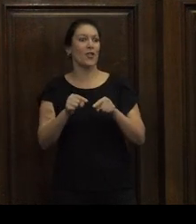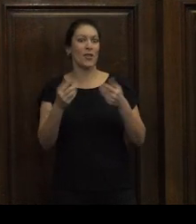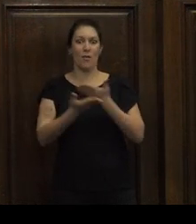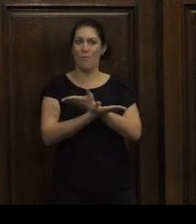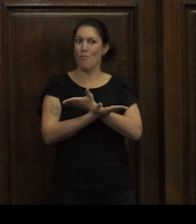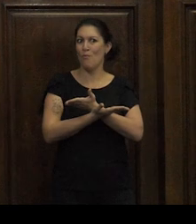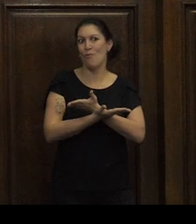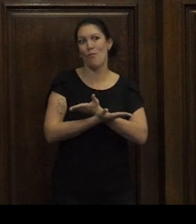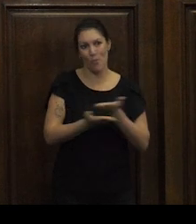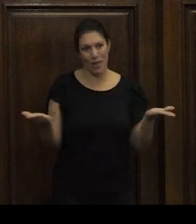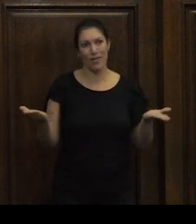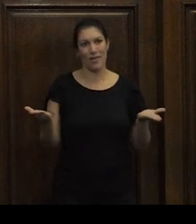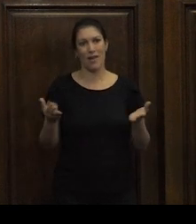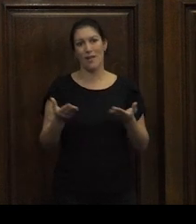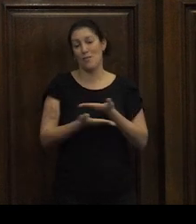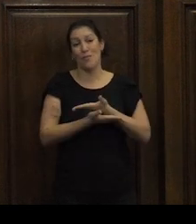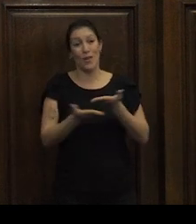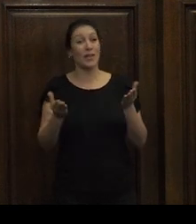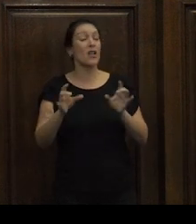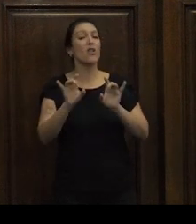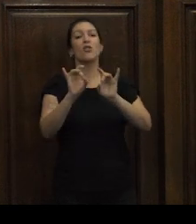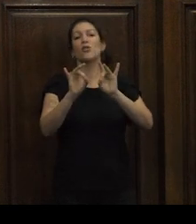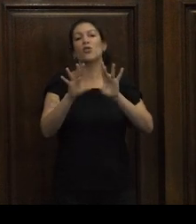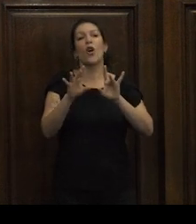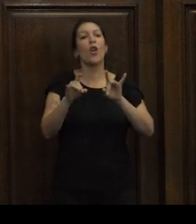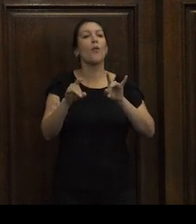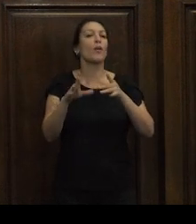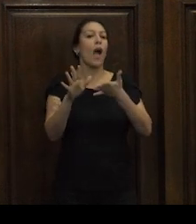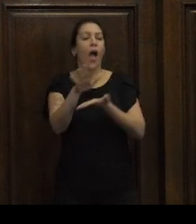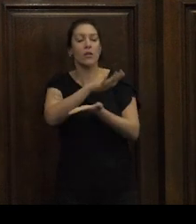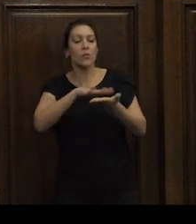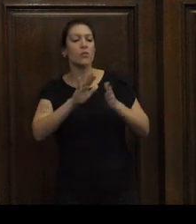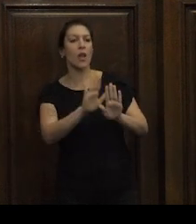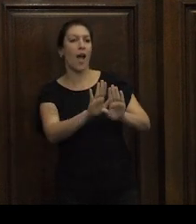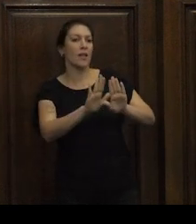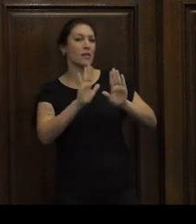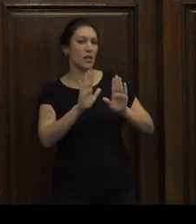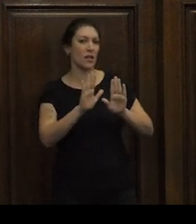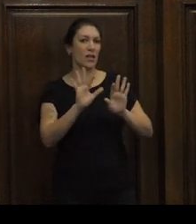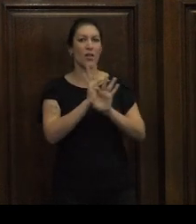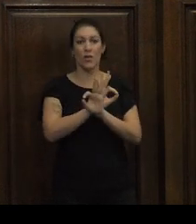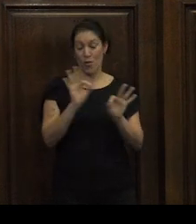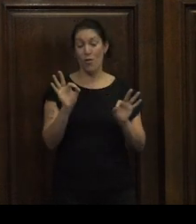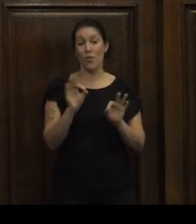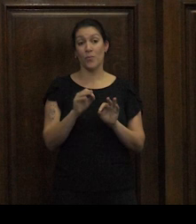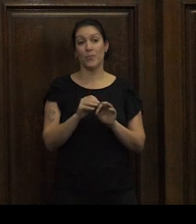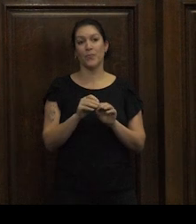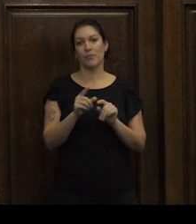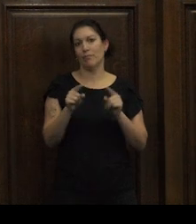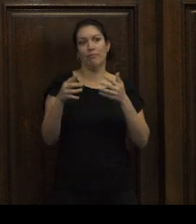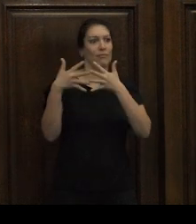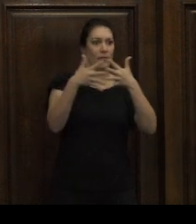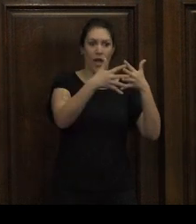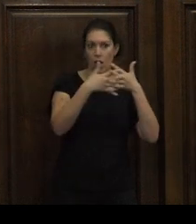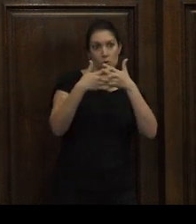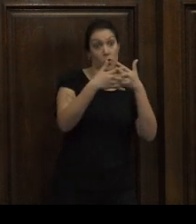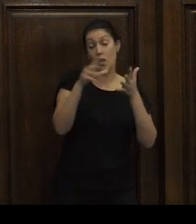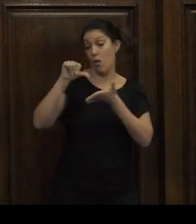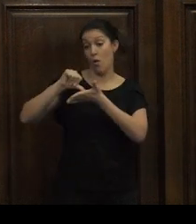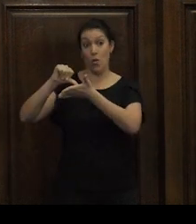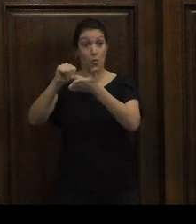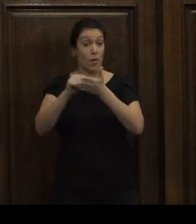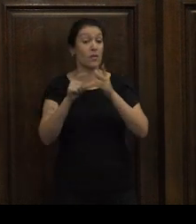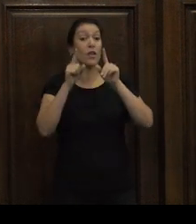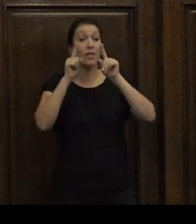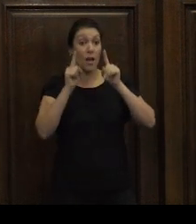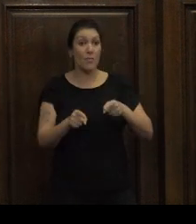un síntoma de ese hartazgo, ¿no? O sea, no porque se tratara de un hecho excepcional, muy por el contrario en realidad, o sea, tanto en Estados Unidos como en muchos